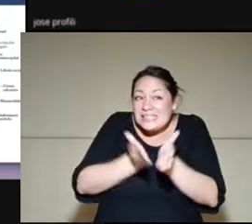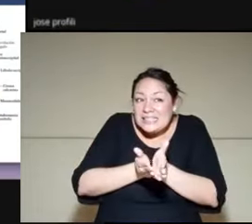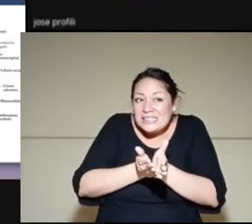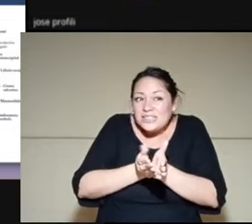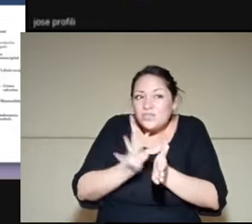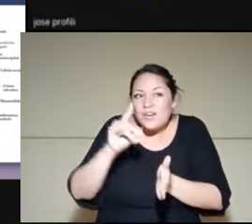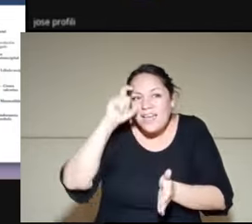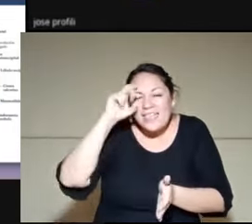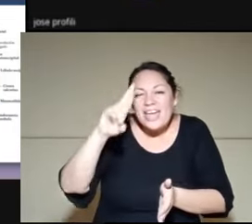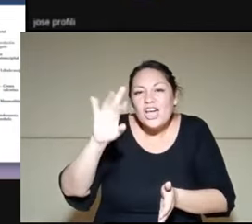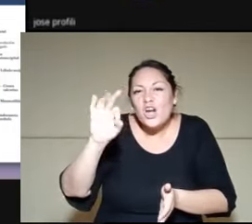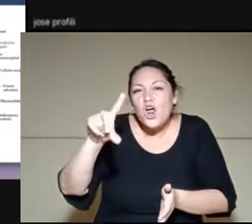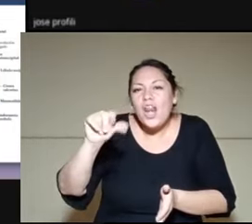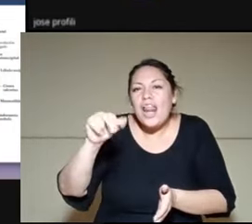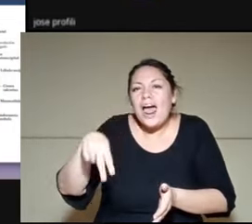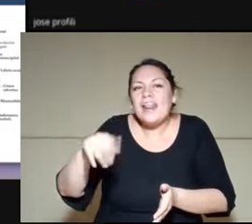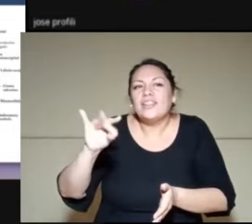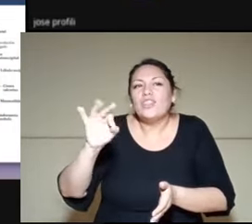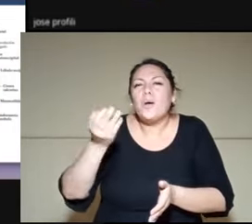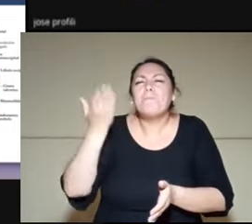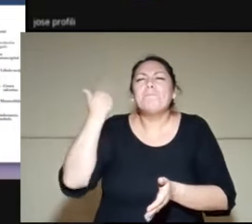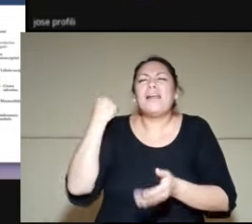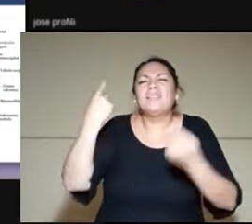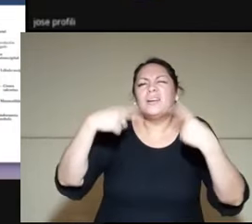la cisura de Rolando para atrás, ¿qué veía?